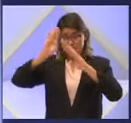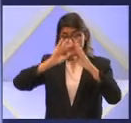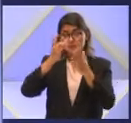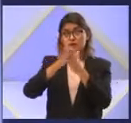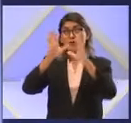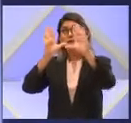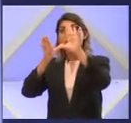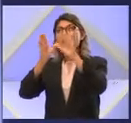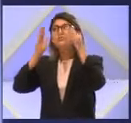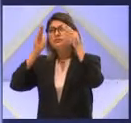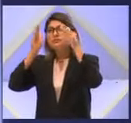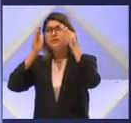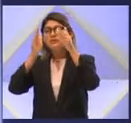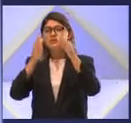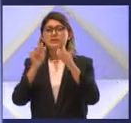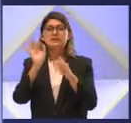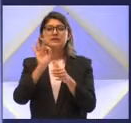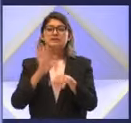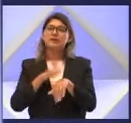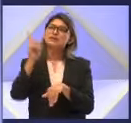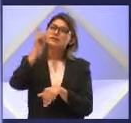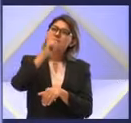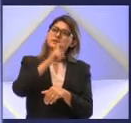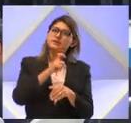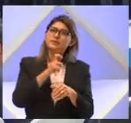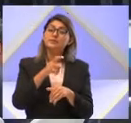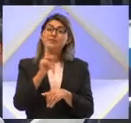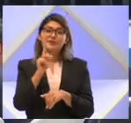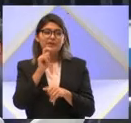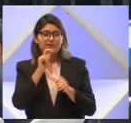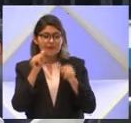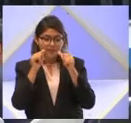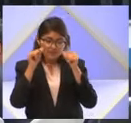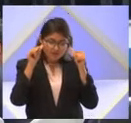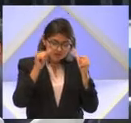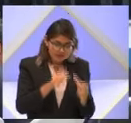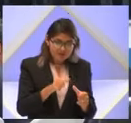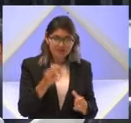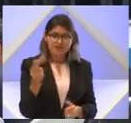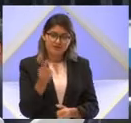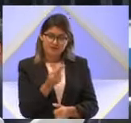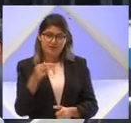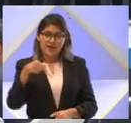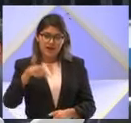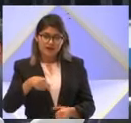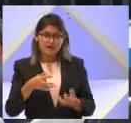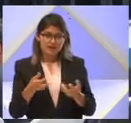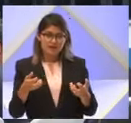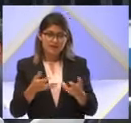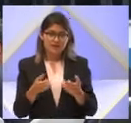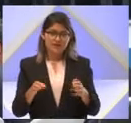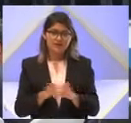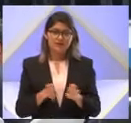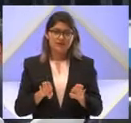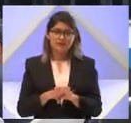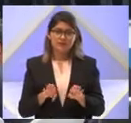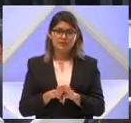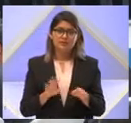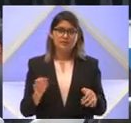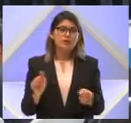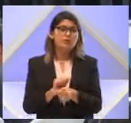satelital que puede parecer la más compleja sino que también hay que poner mucho énfasis en la parte de abajo la parte del segmento terreno